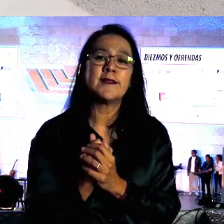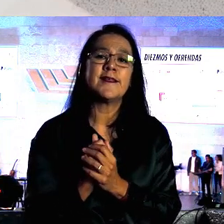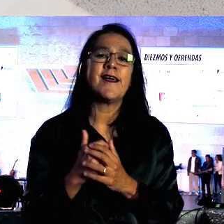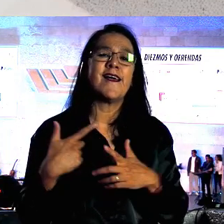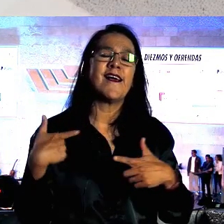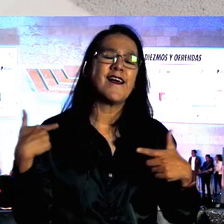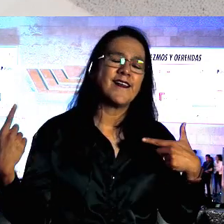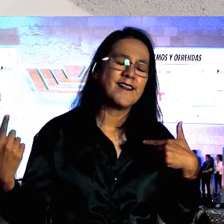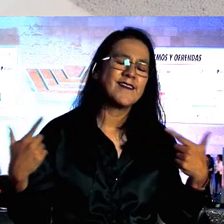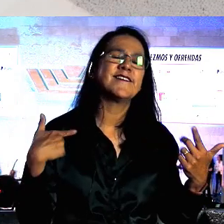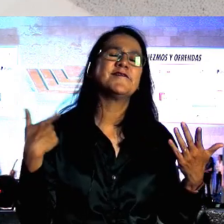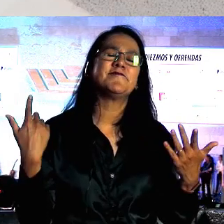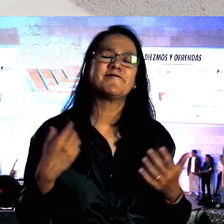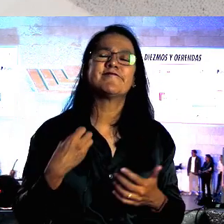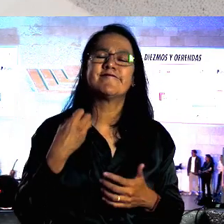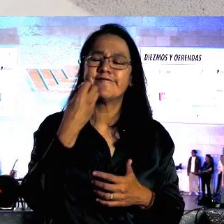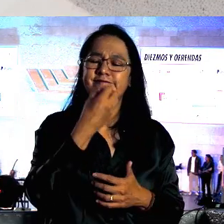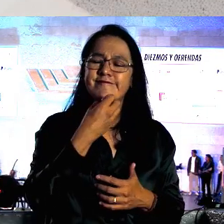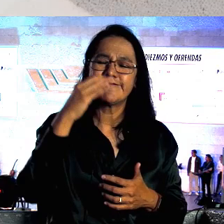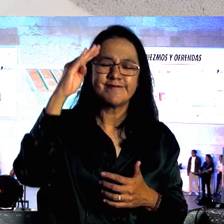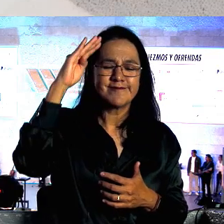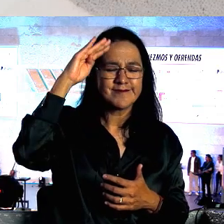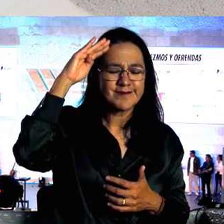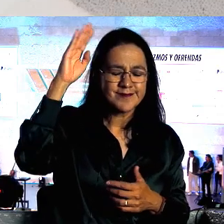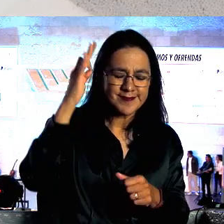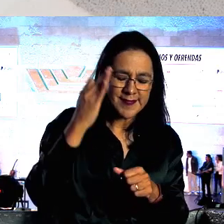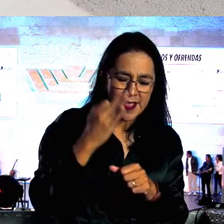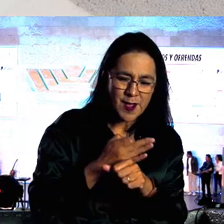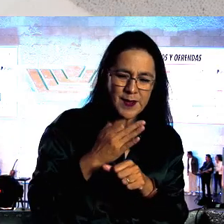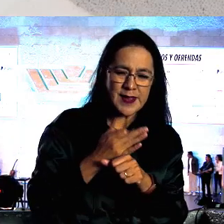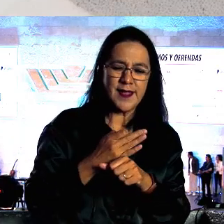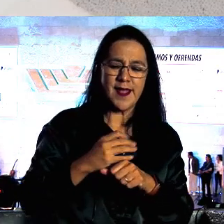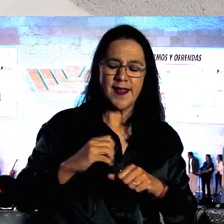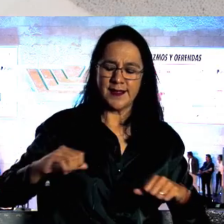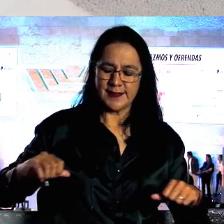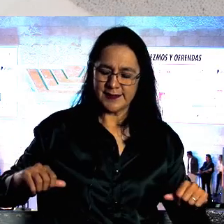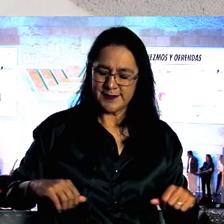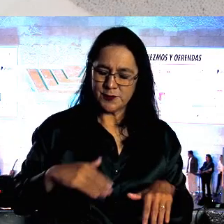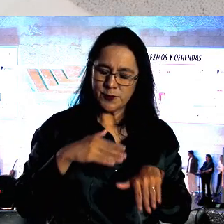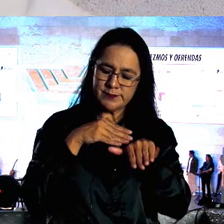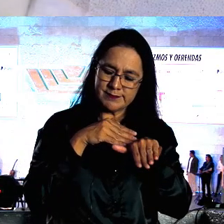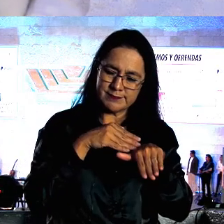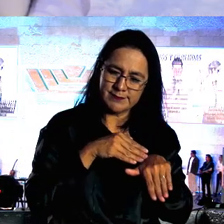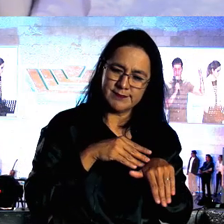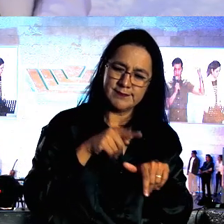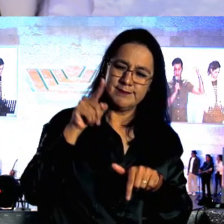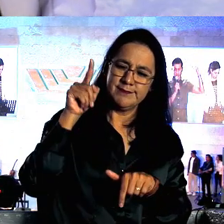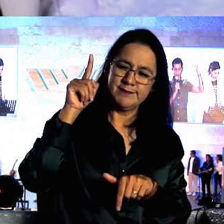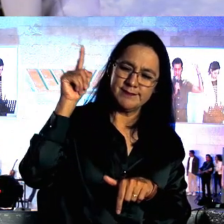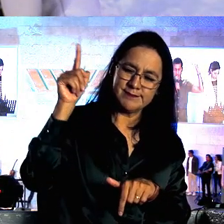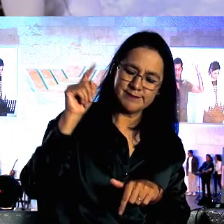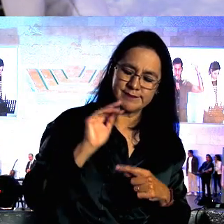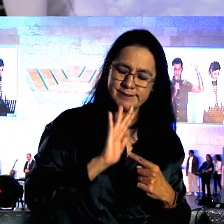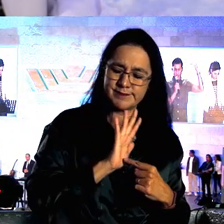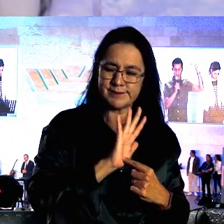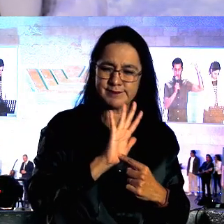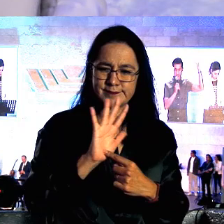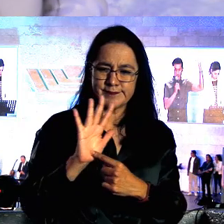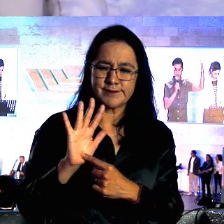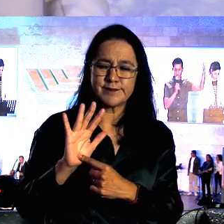alegría Señor en esta hora como acto de obediencia delante de ti Señor ponemos delante de ti nuestros